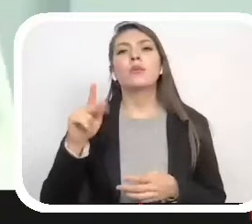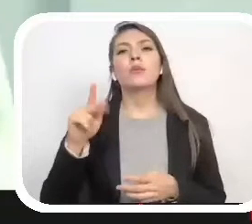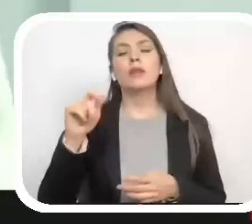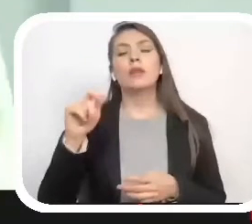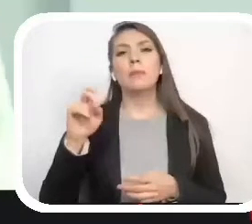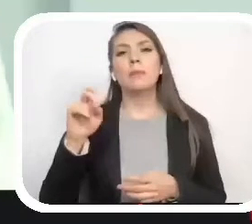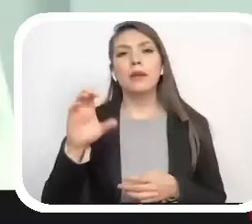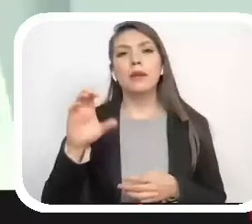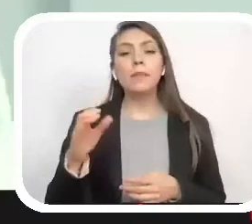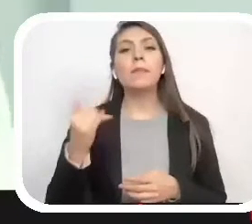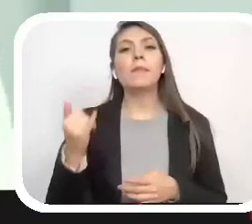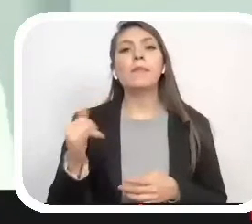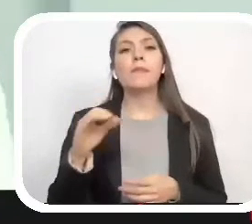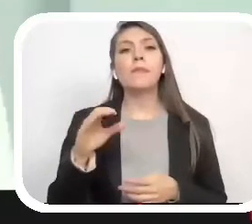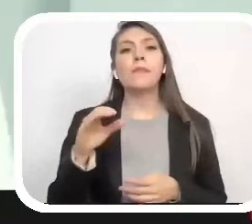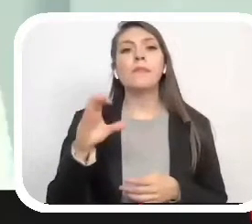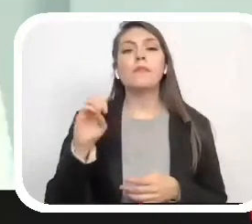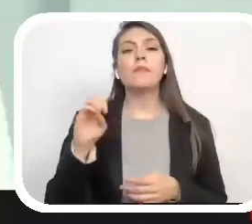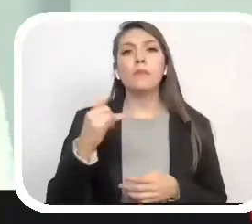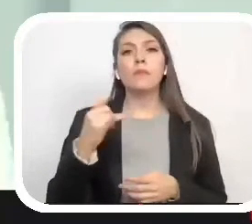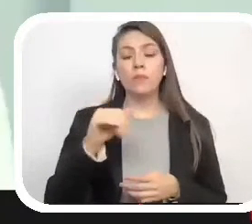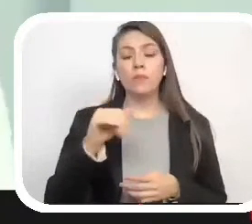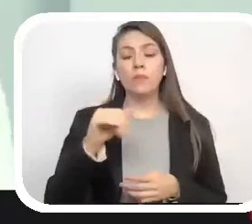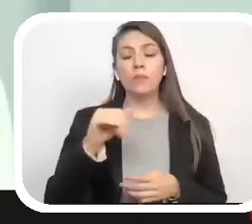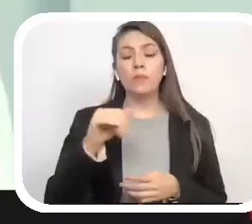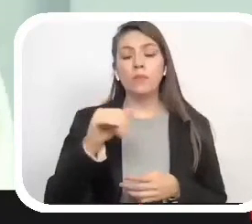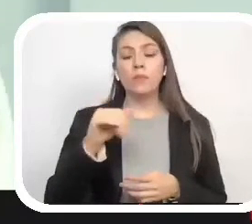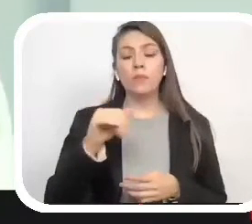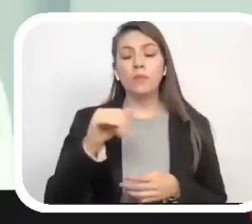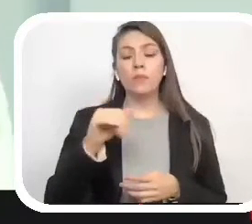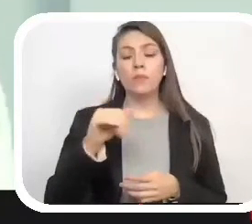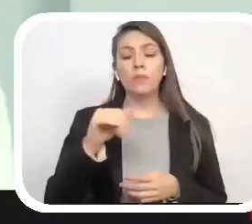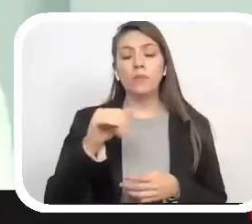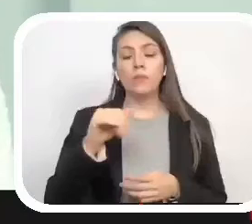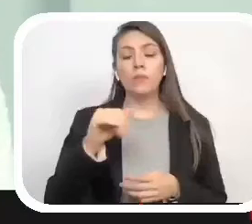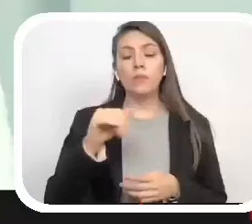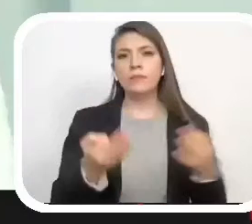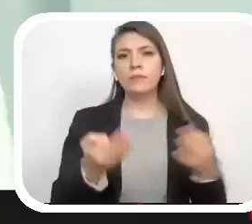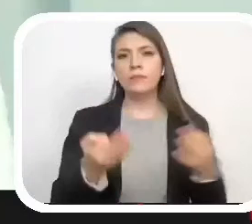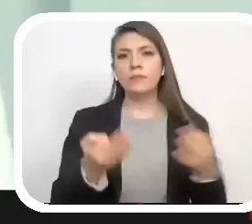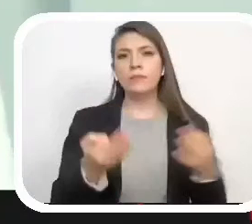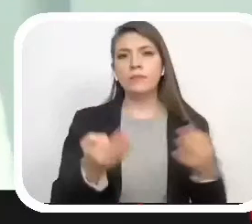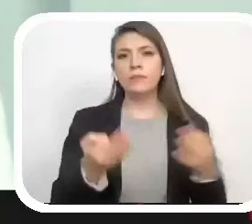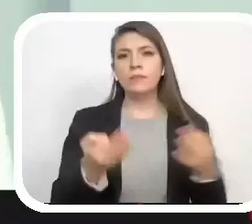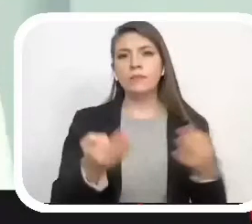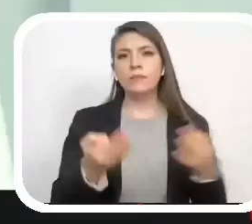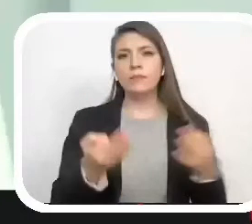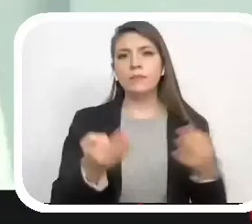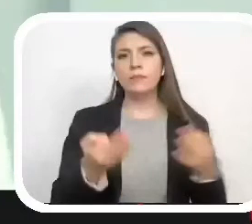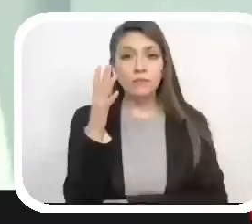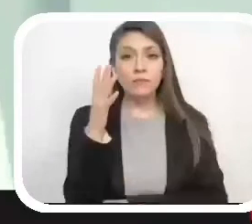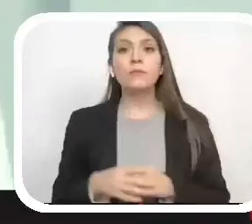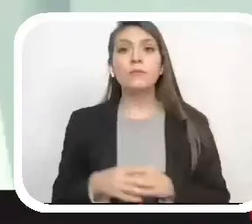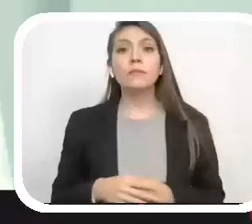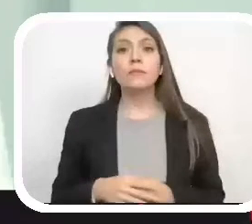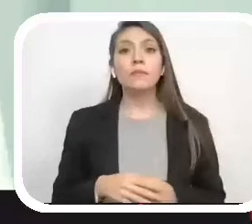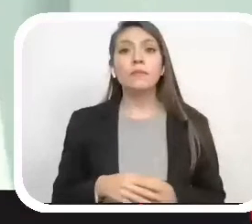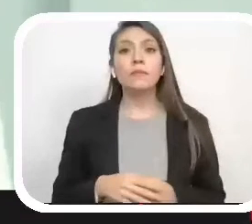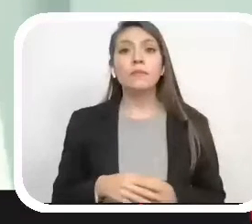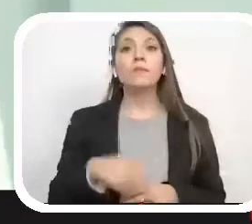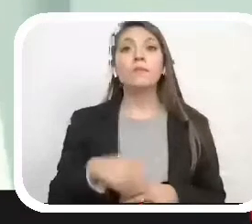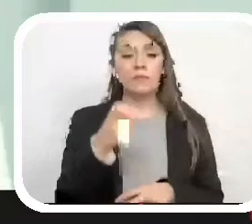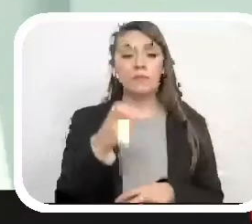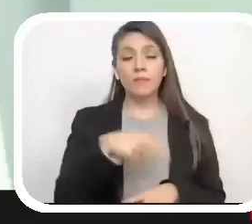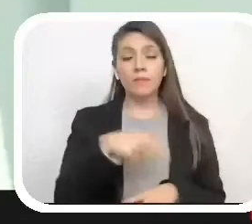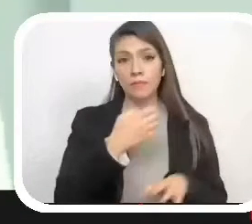del 70% de superficie con cobertura forestal. Estos datos ubican al Estado de México